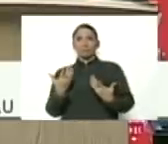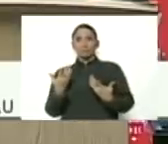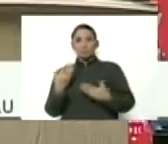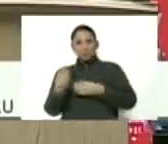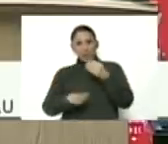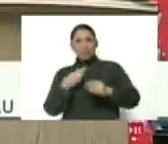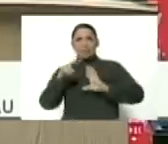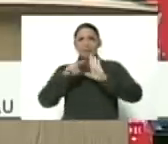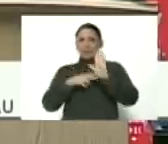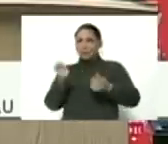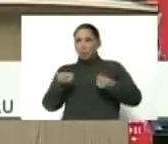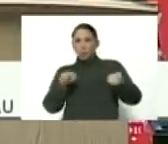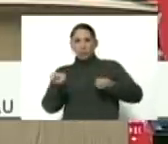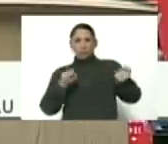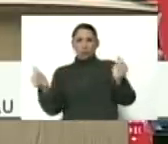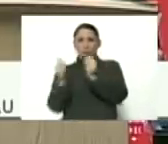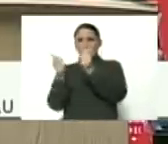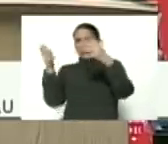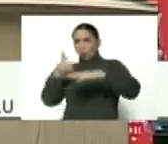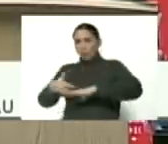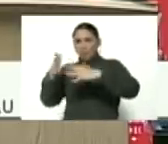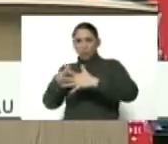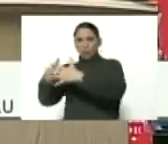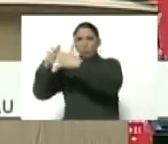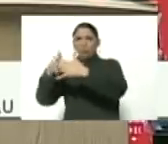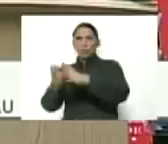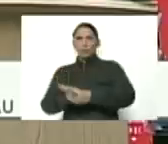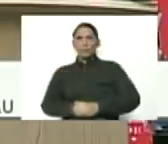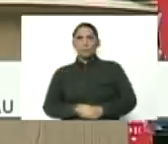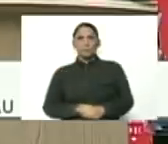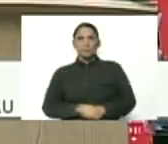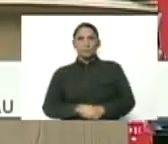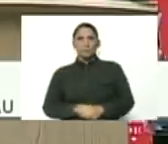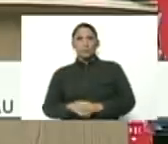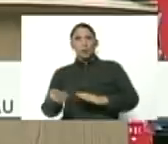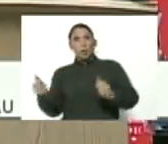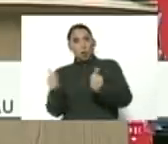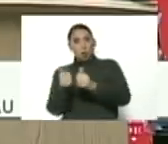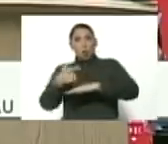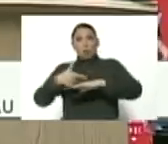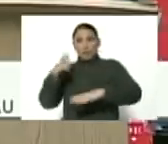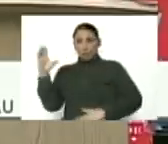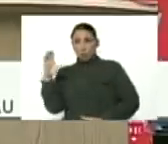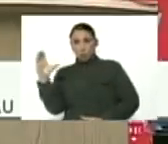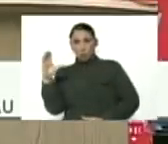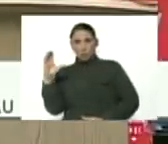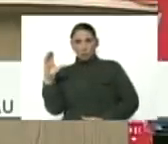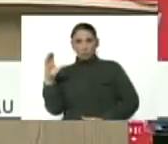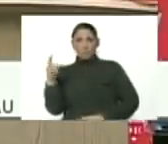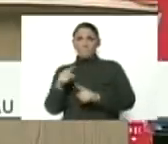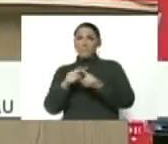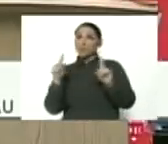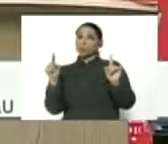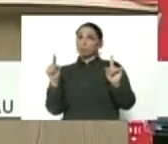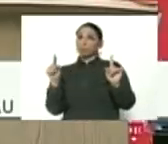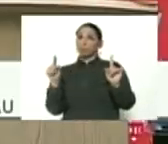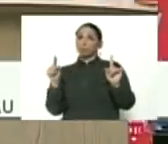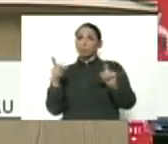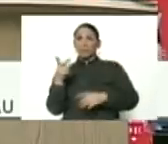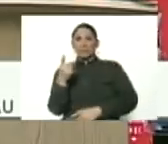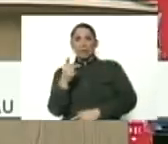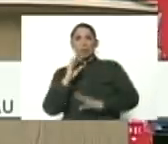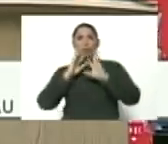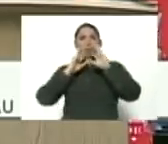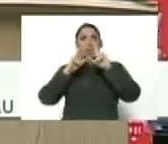de coordinación con el gobierno de los Estados Unidos de Norteamérica y con el gobierno de Colombia. Pero en su segundo